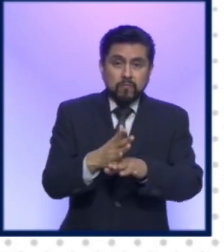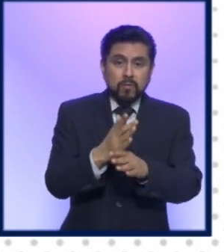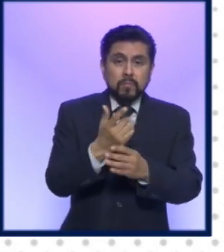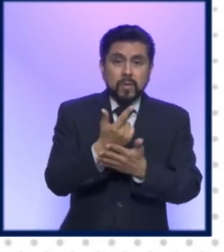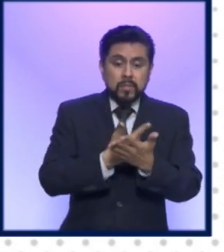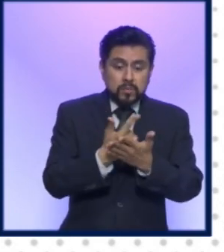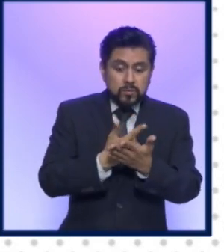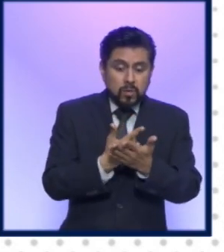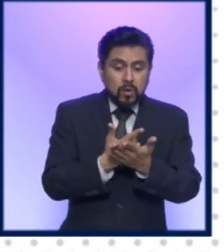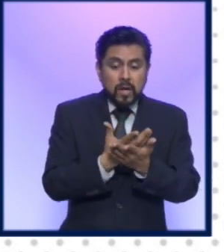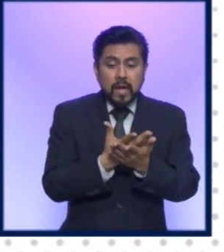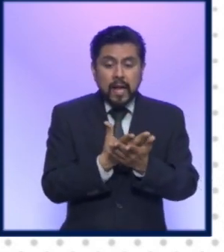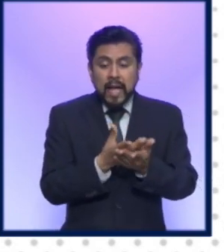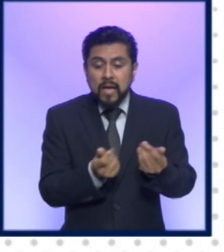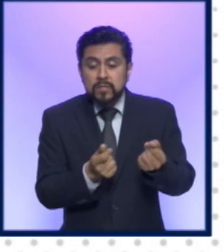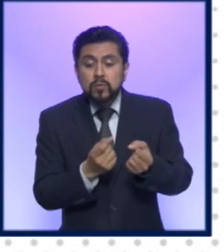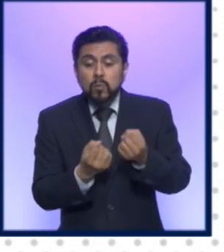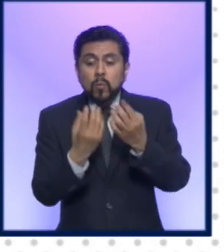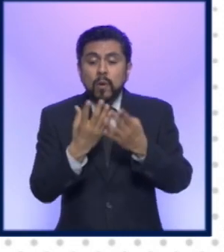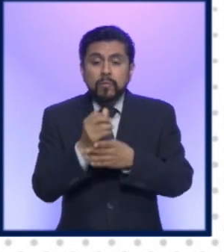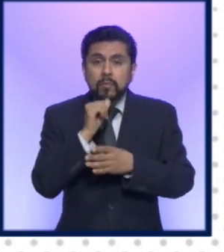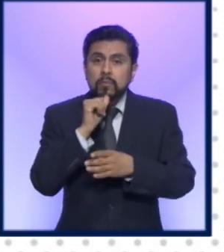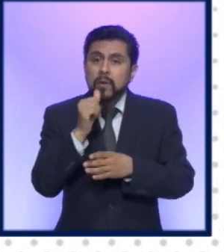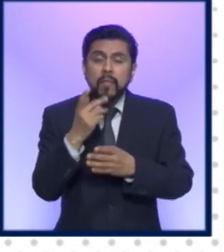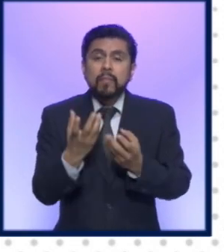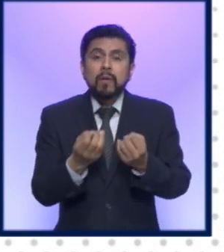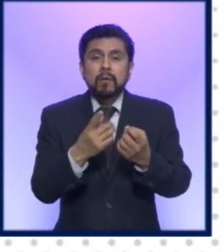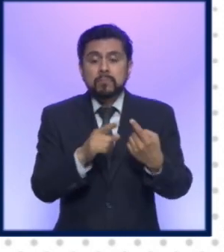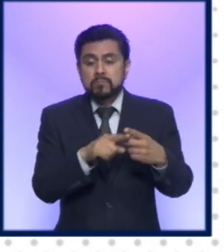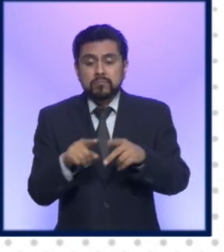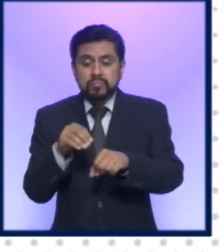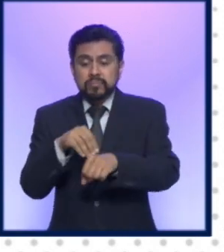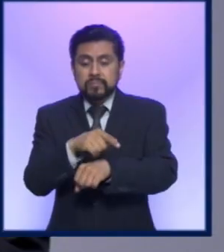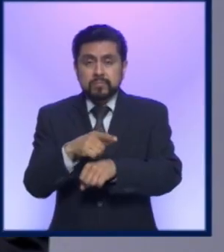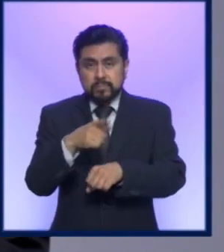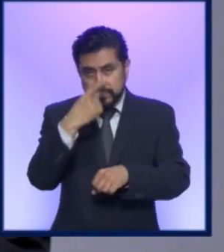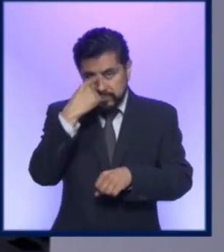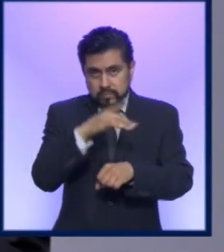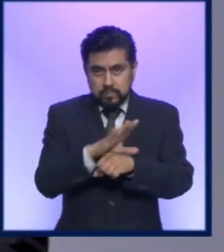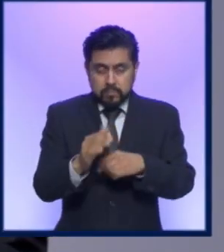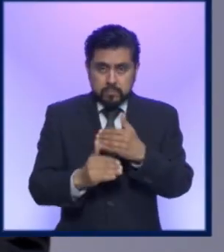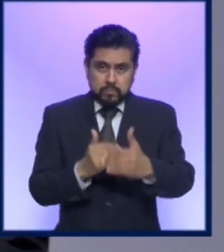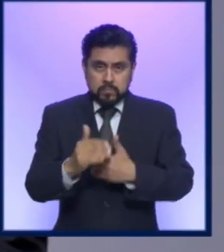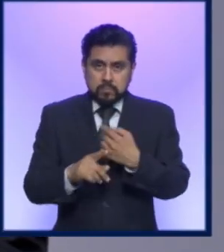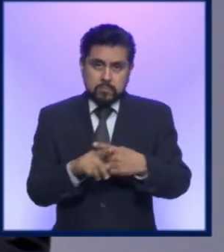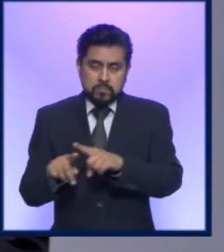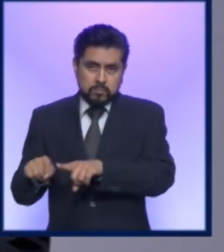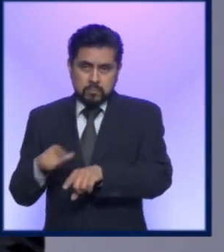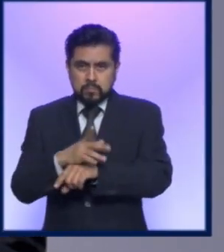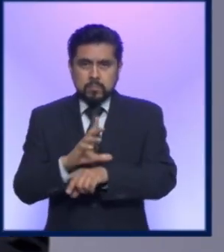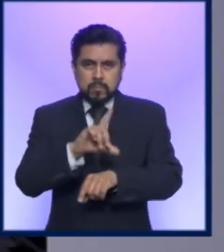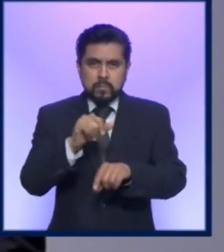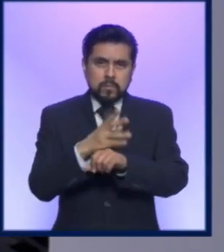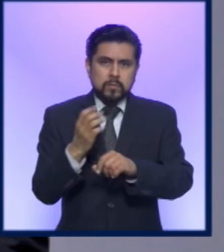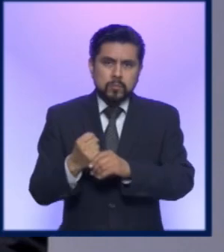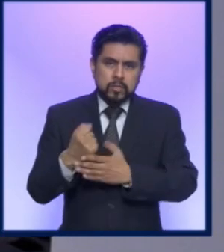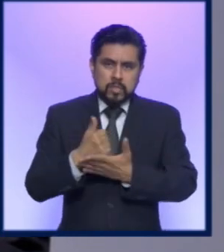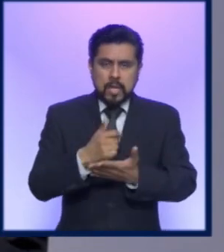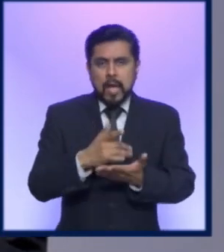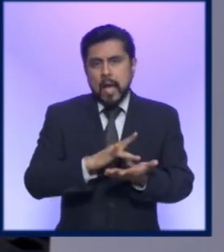y de ingresos y de gastos respecto de El los actos realizados para la atención del apoyo de la